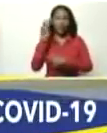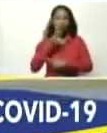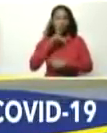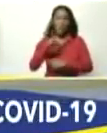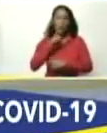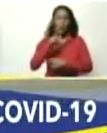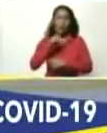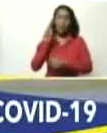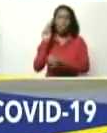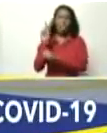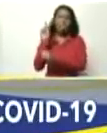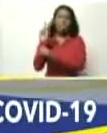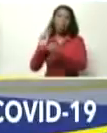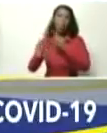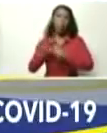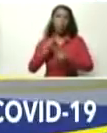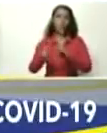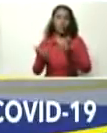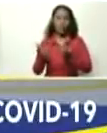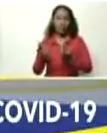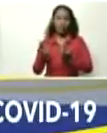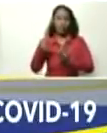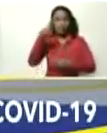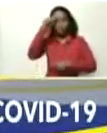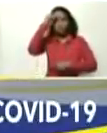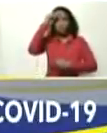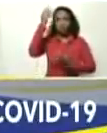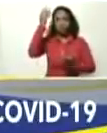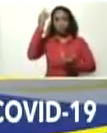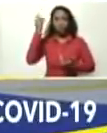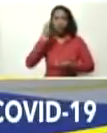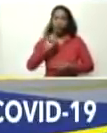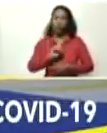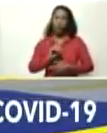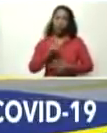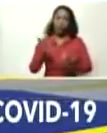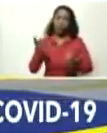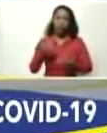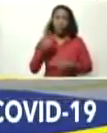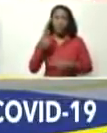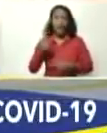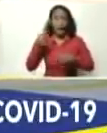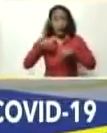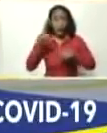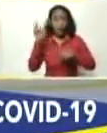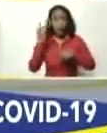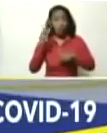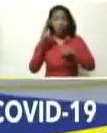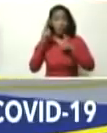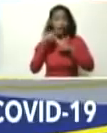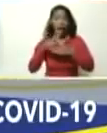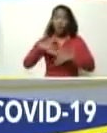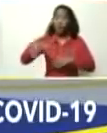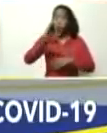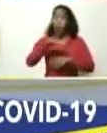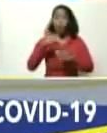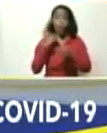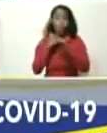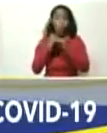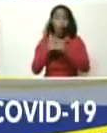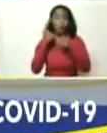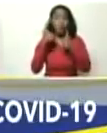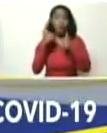mal, una frustración. No vale. Si le va bien a Venezuela, nos va bien a todos.